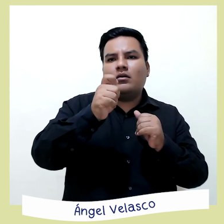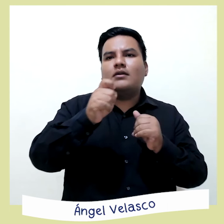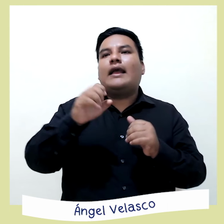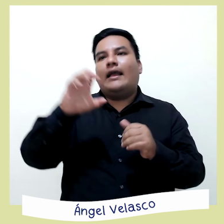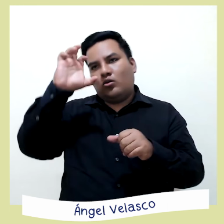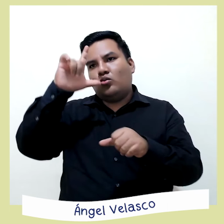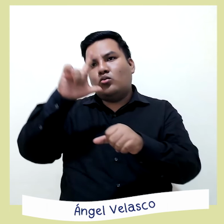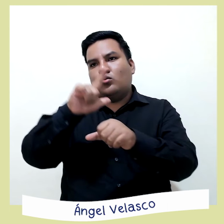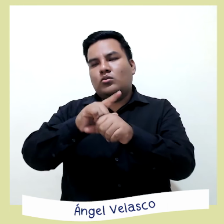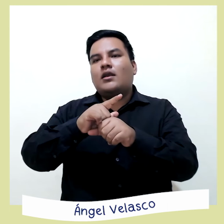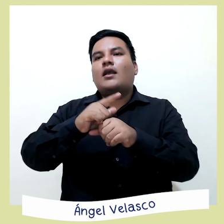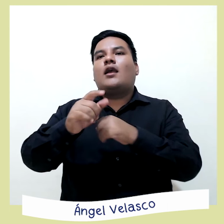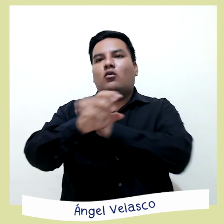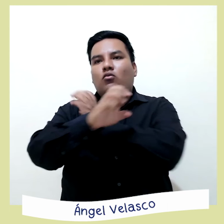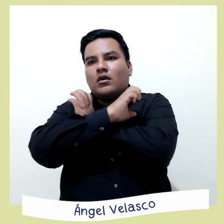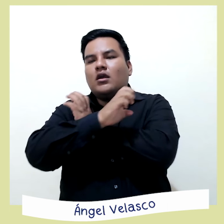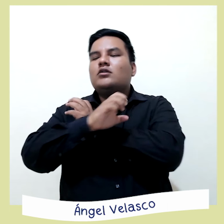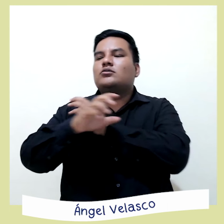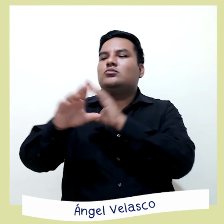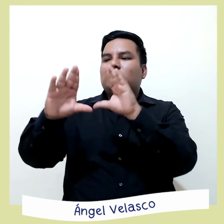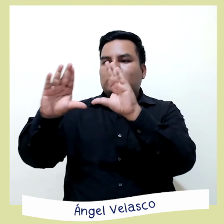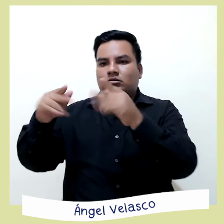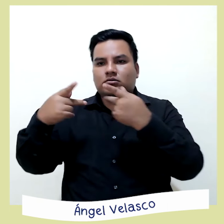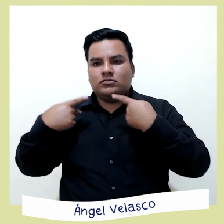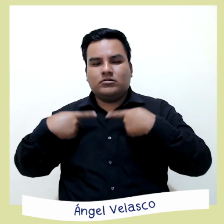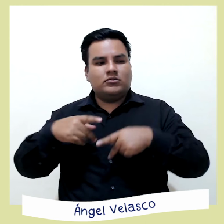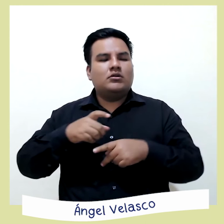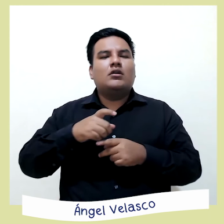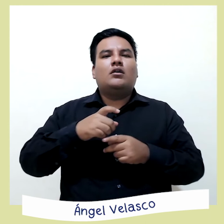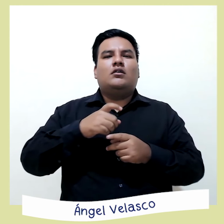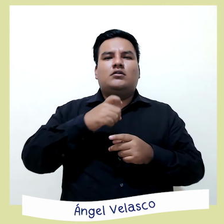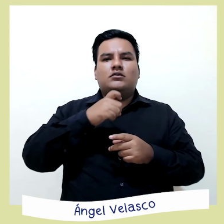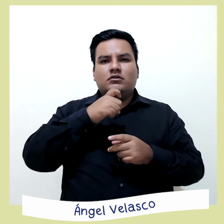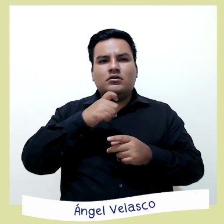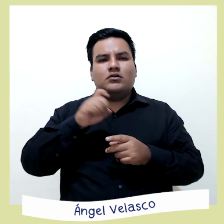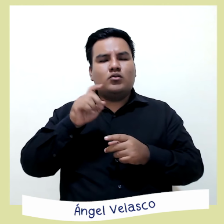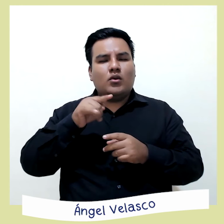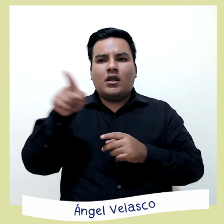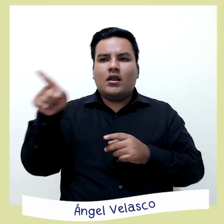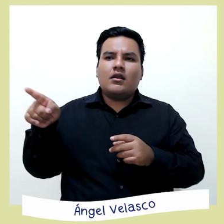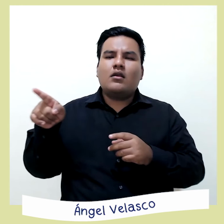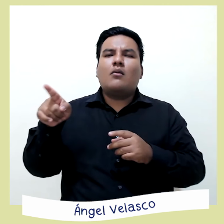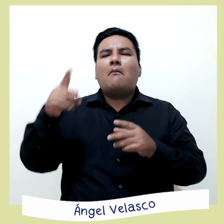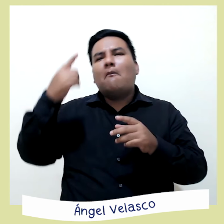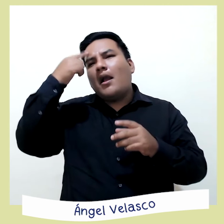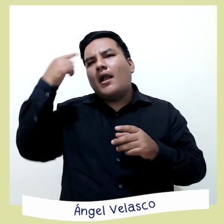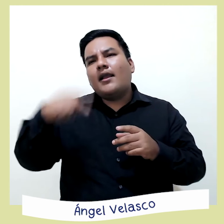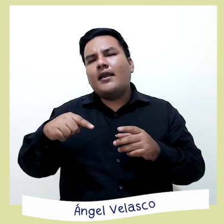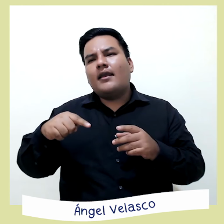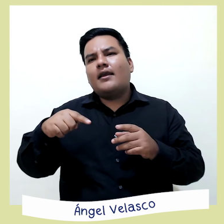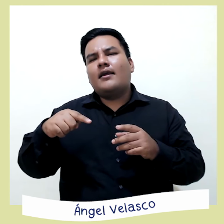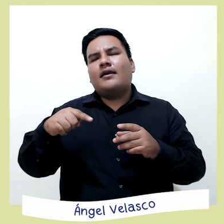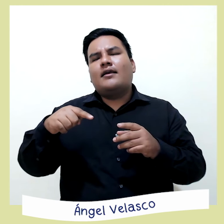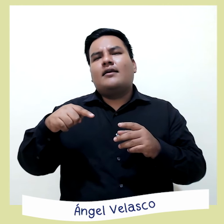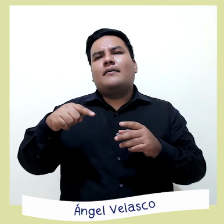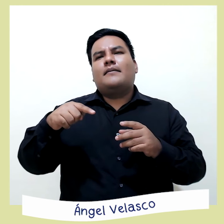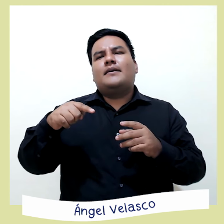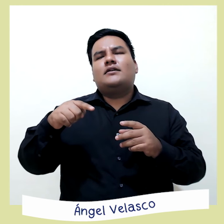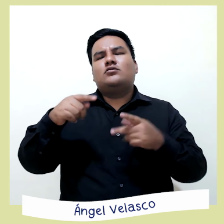de la comisión o a través de COPRED, incidí muchísimo en que debería haber una cultura de la educación sexual en las